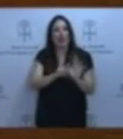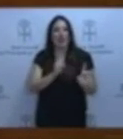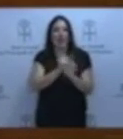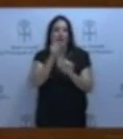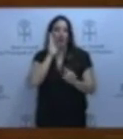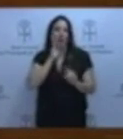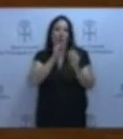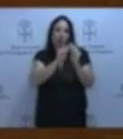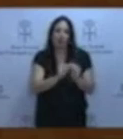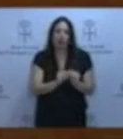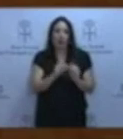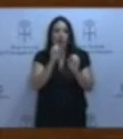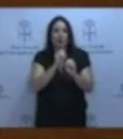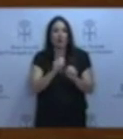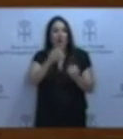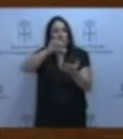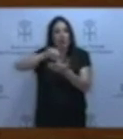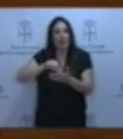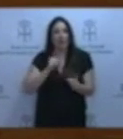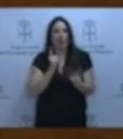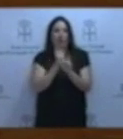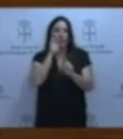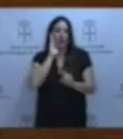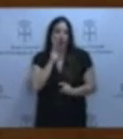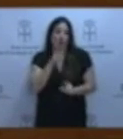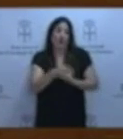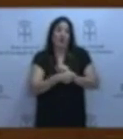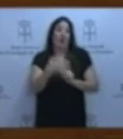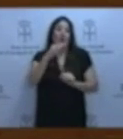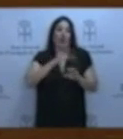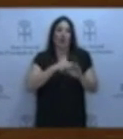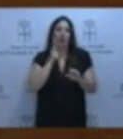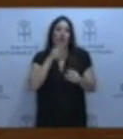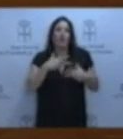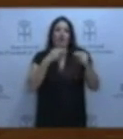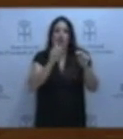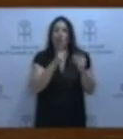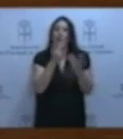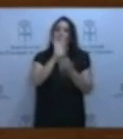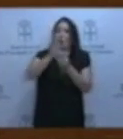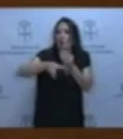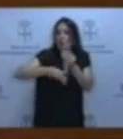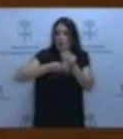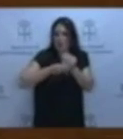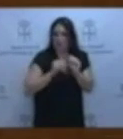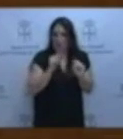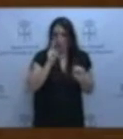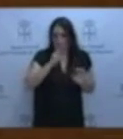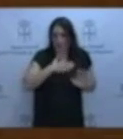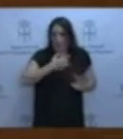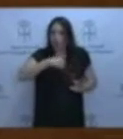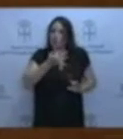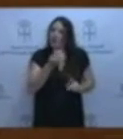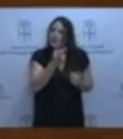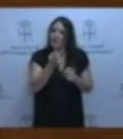Observatorio Ciudadano Anticorrupción, que no es la única medida para acabar con la corrupción, pero que es una medida complementaria, desde nuestro punto de vista necesaria,